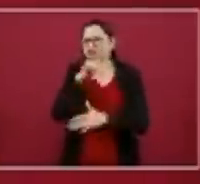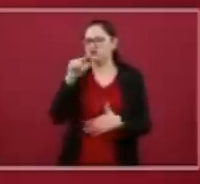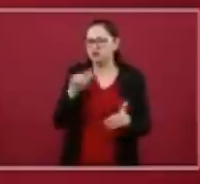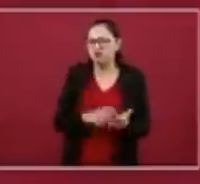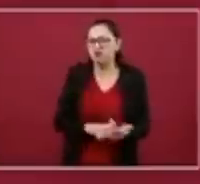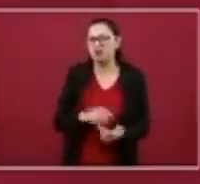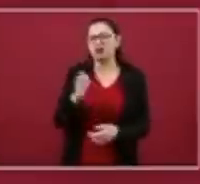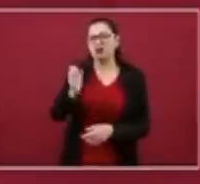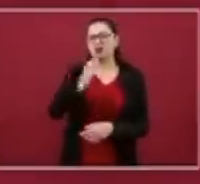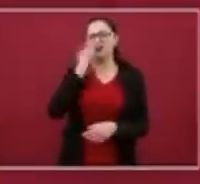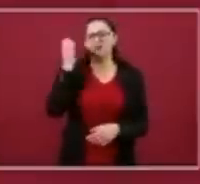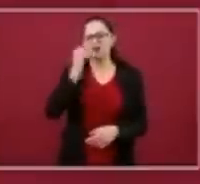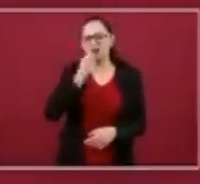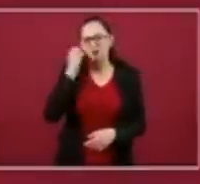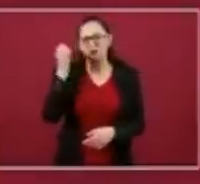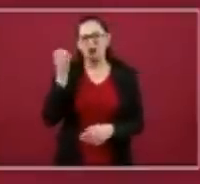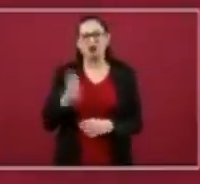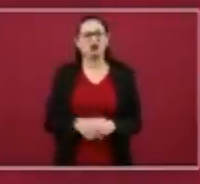escuelas,